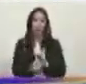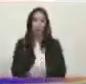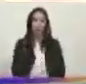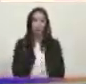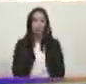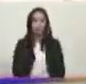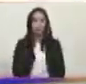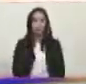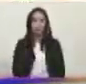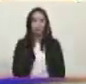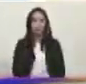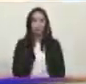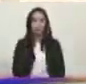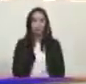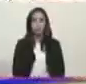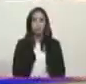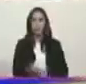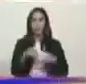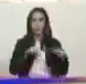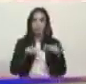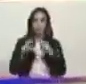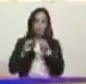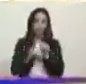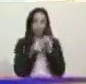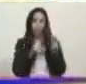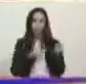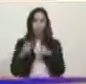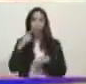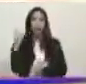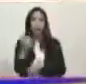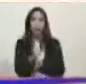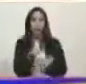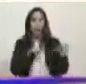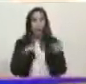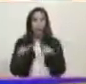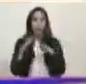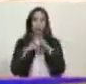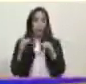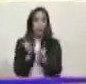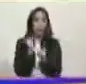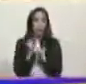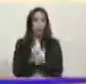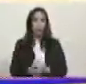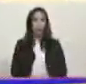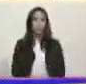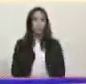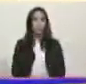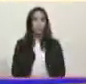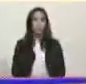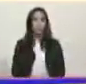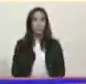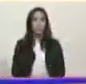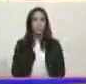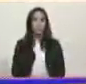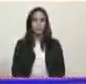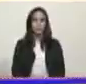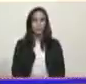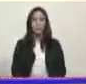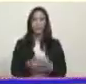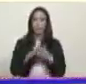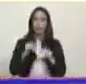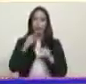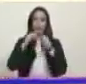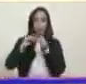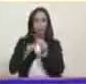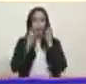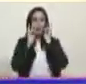SKD terminada. Usted nos dio, ordenó ejecutar toda la fase SKD, que es lo que es el ensamblaje,